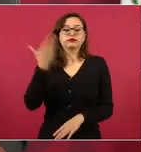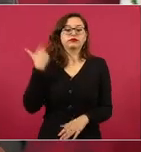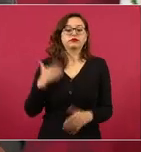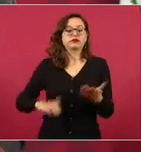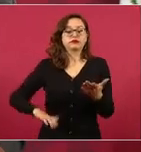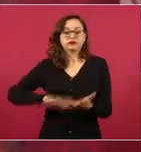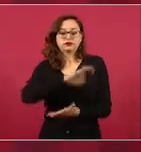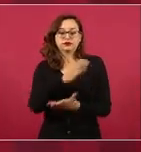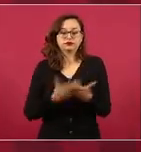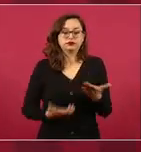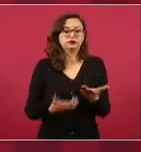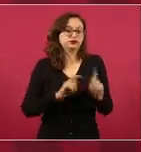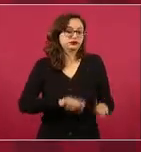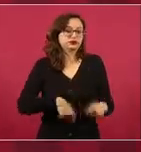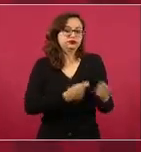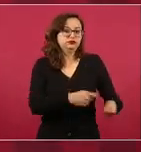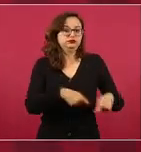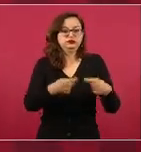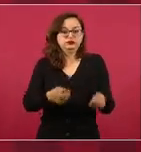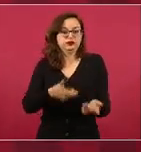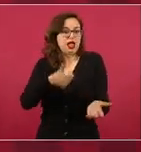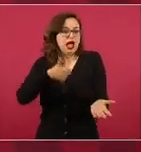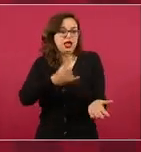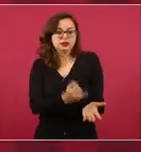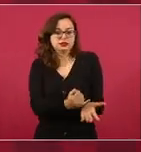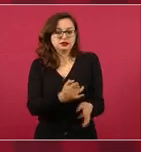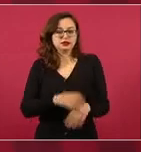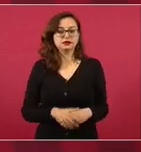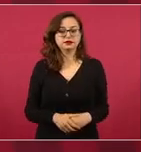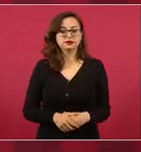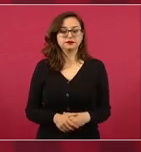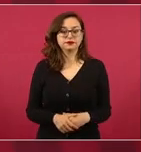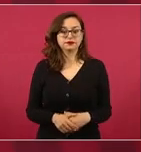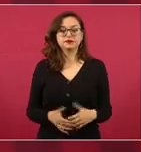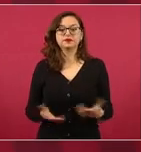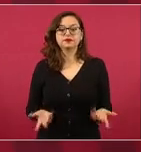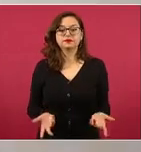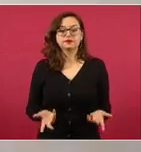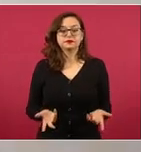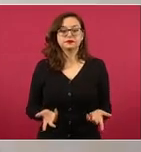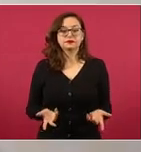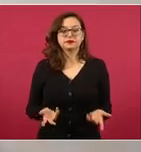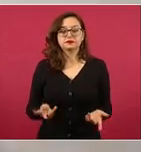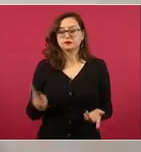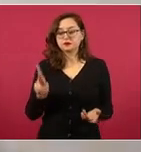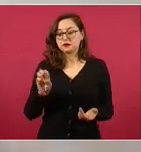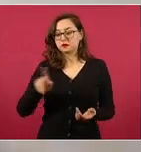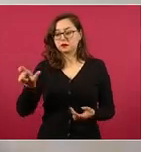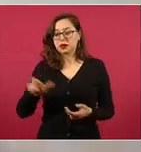de utilidad compartida. Y si no tenemos una operación